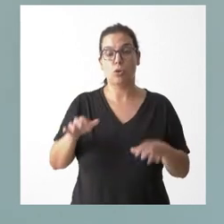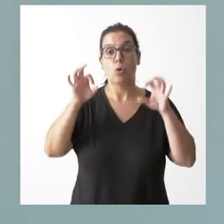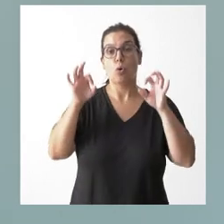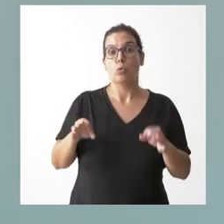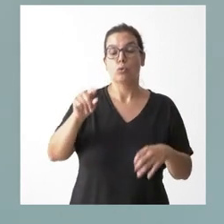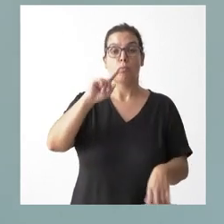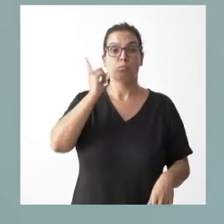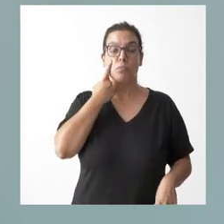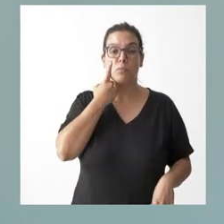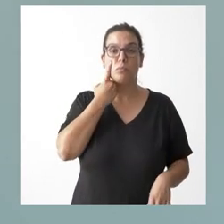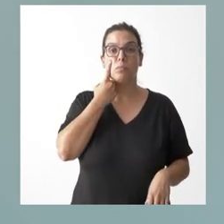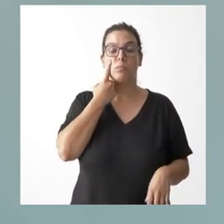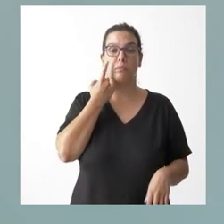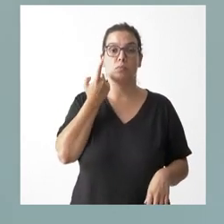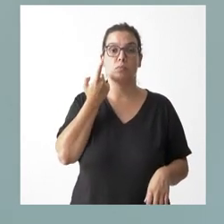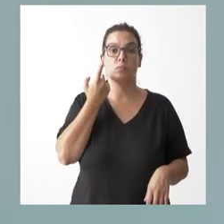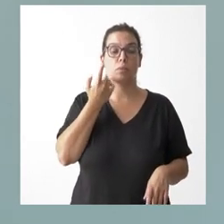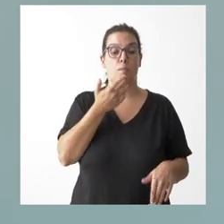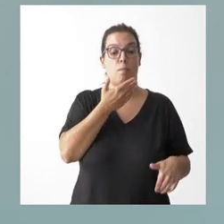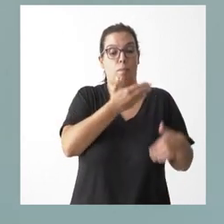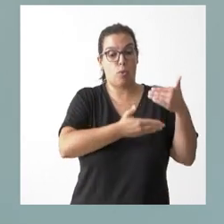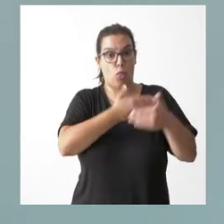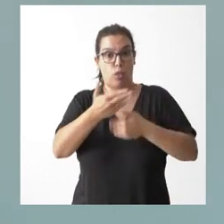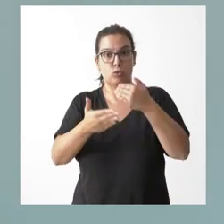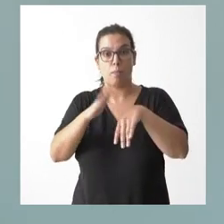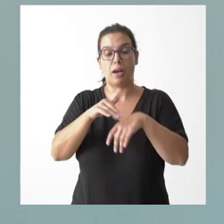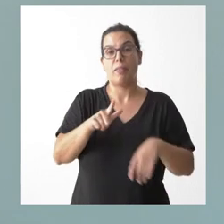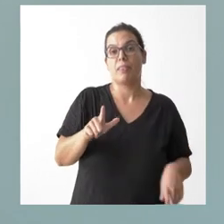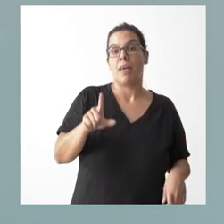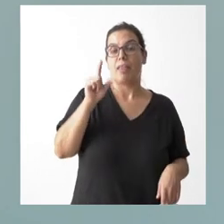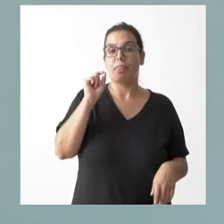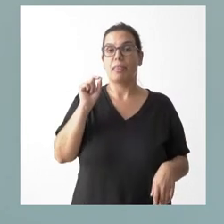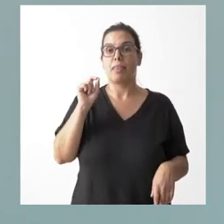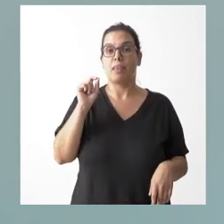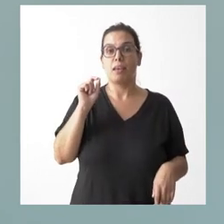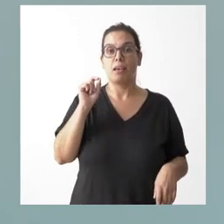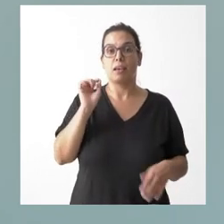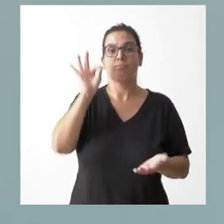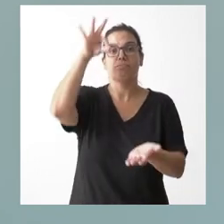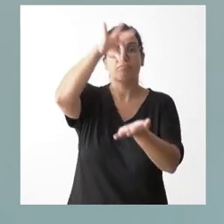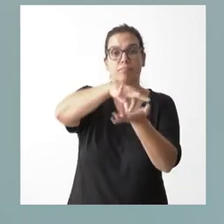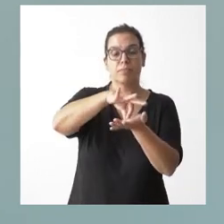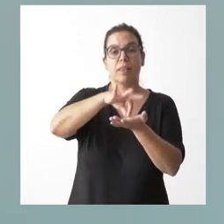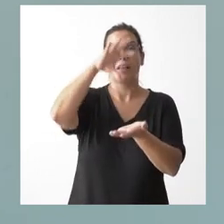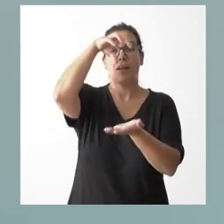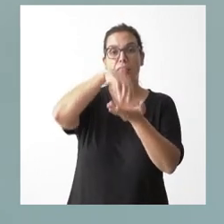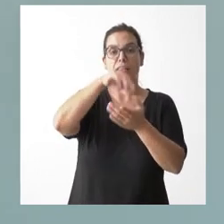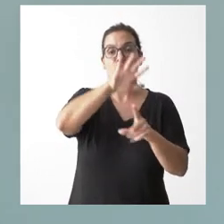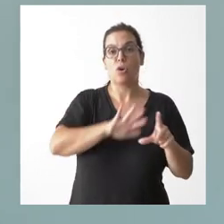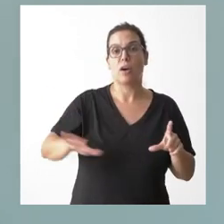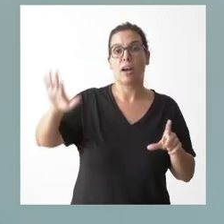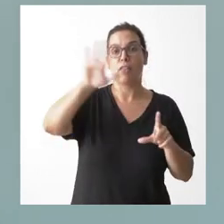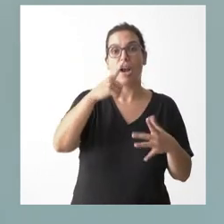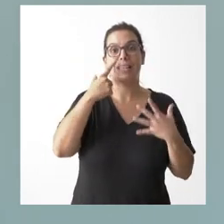las condiciones del proceso para decidir la ubicación del Centro Nacional de